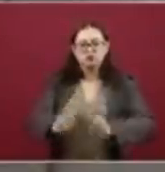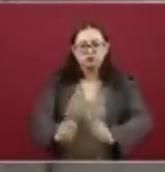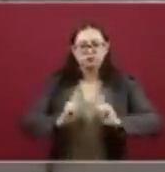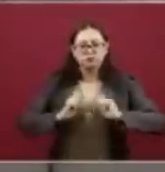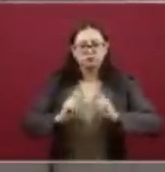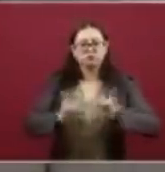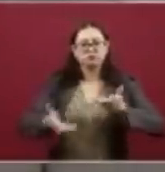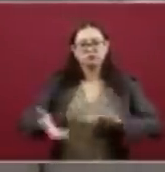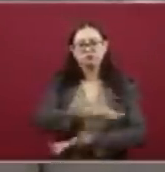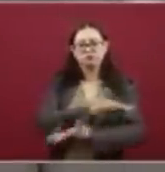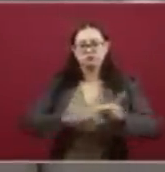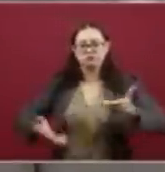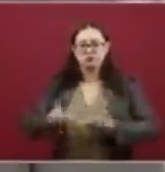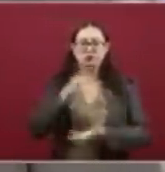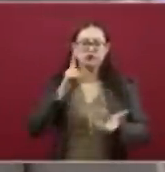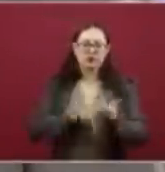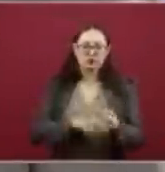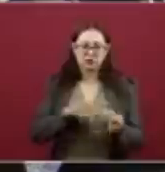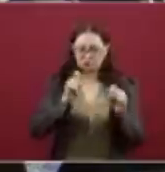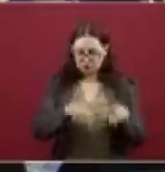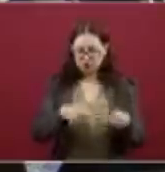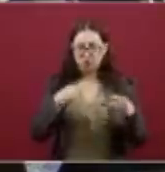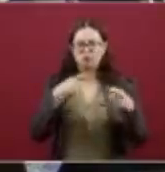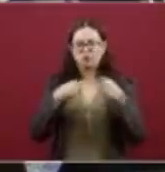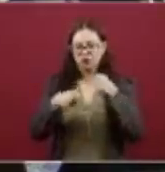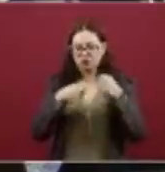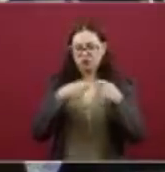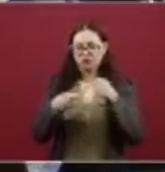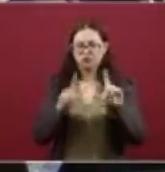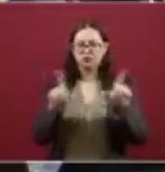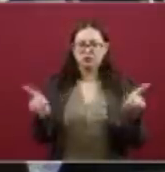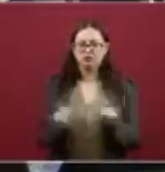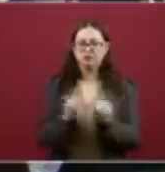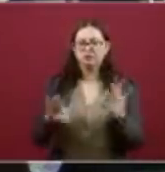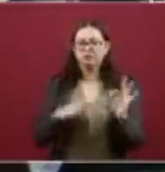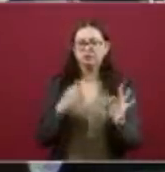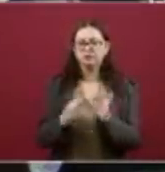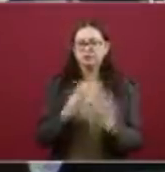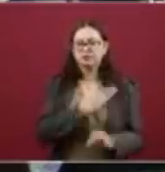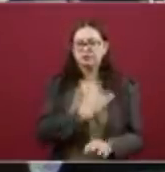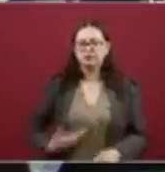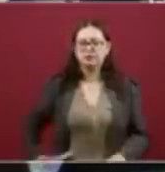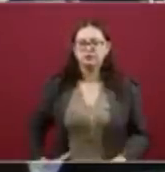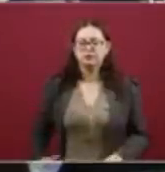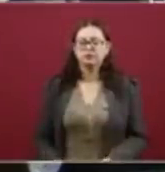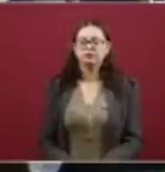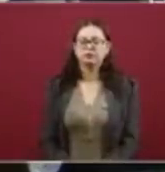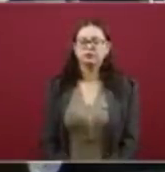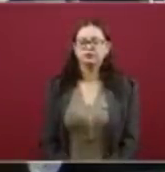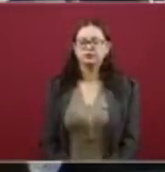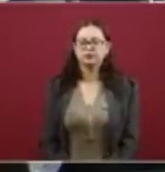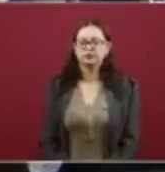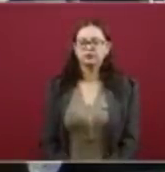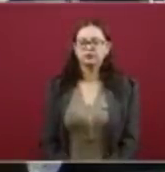con los propios beneficiarios del mecanismo de protección. Es cuanto, señor presidente.